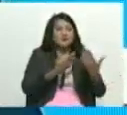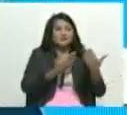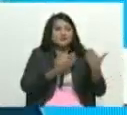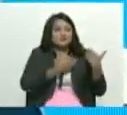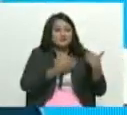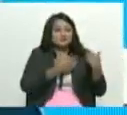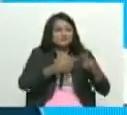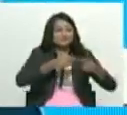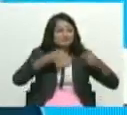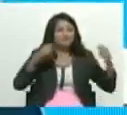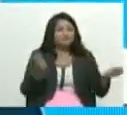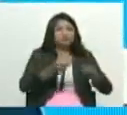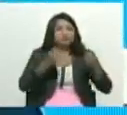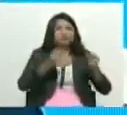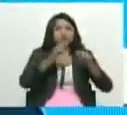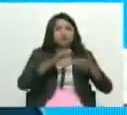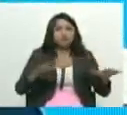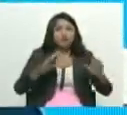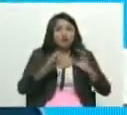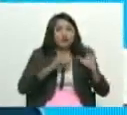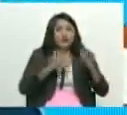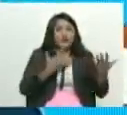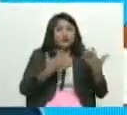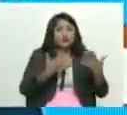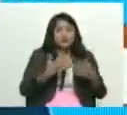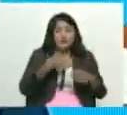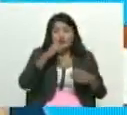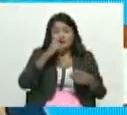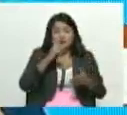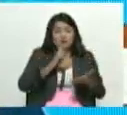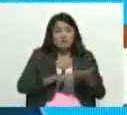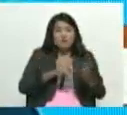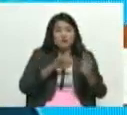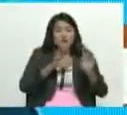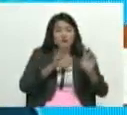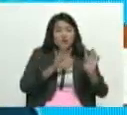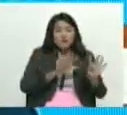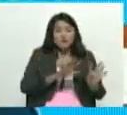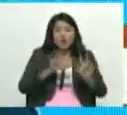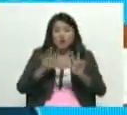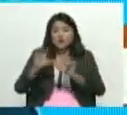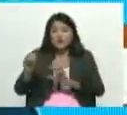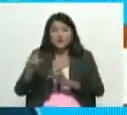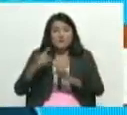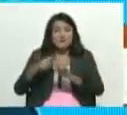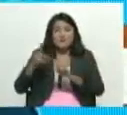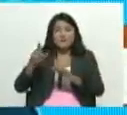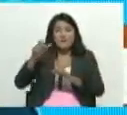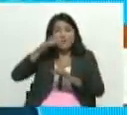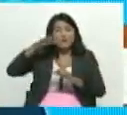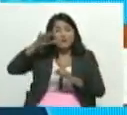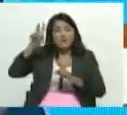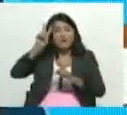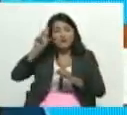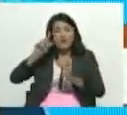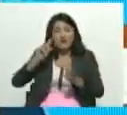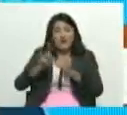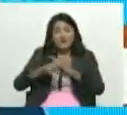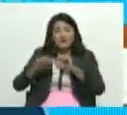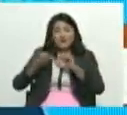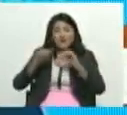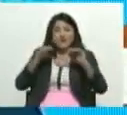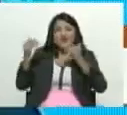que los años 80 representó un cambio profundo en la ética del pueblo venezolano y es el por ahora